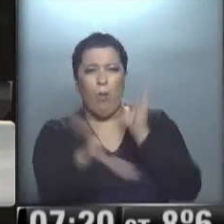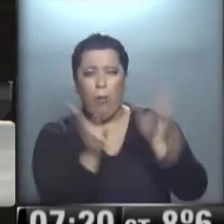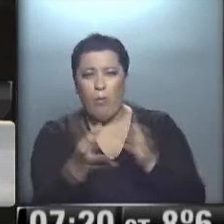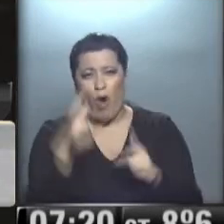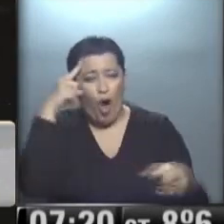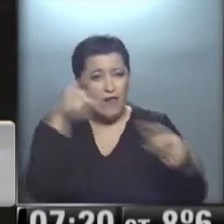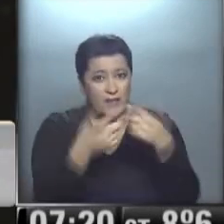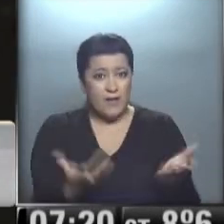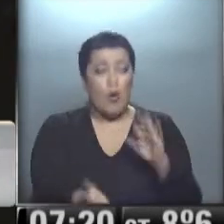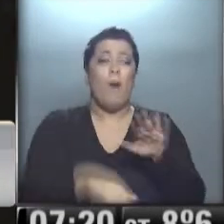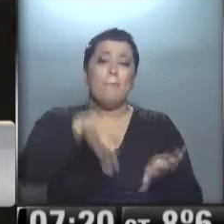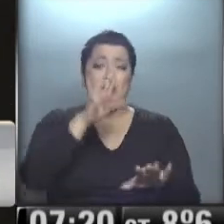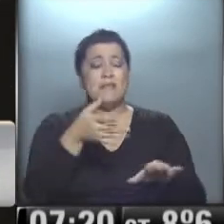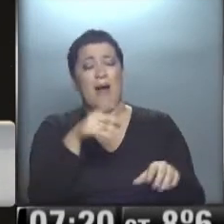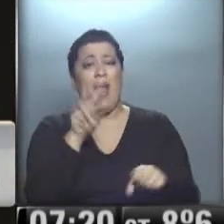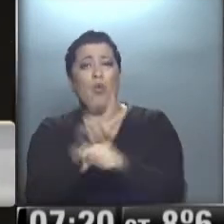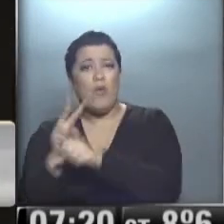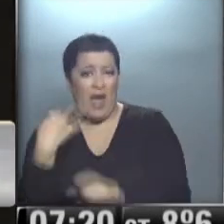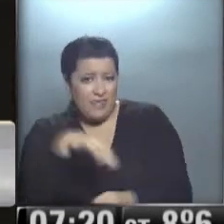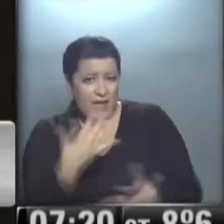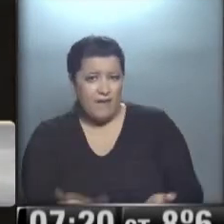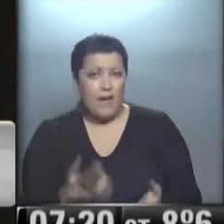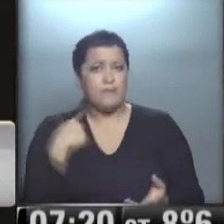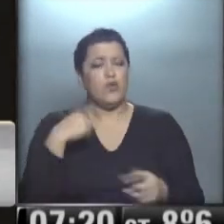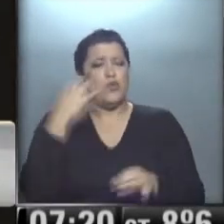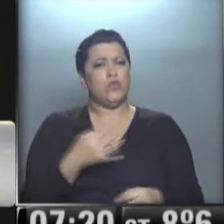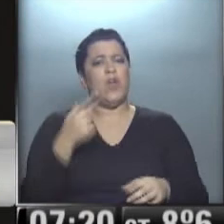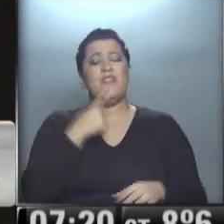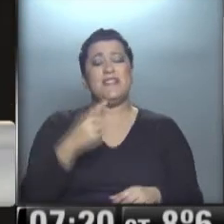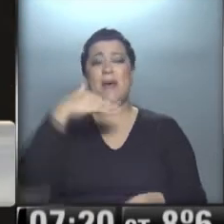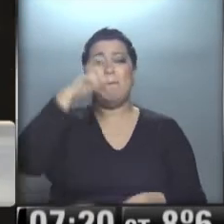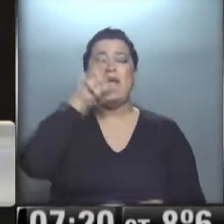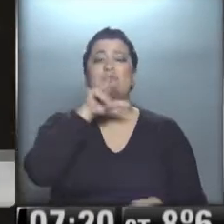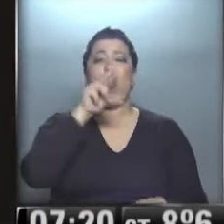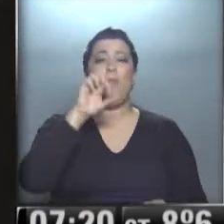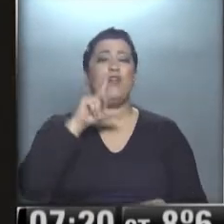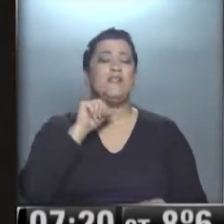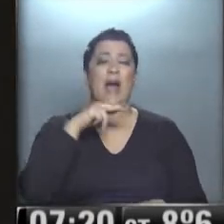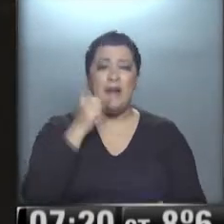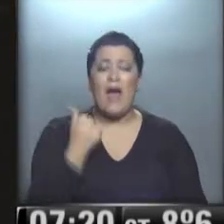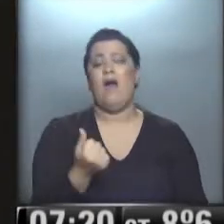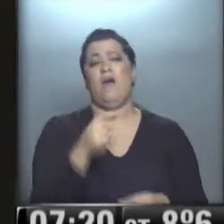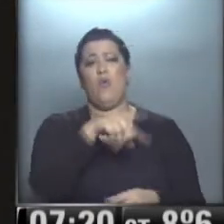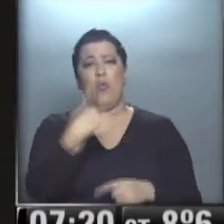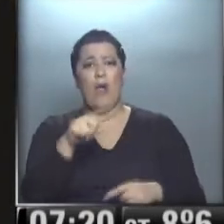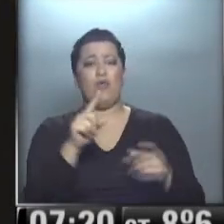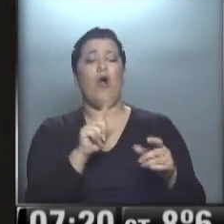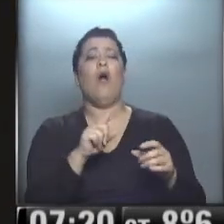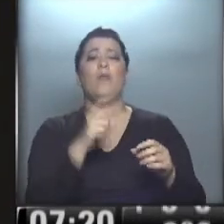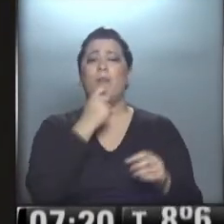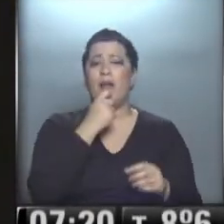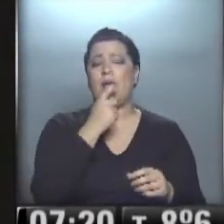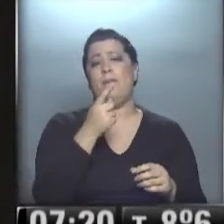para cuidar la seguridad de la gente. Entonces, y salta con esto. O sea, la metropolitana cuando pasan estas cosas, nunca aparece. Ahora aparece en el